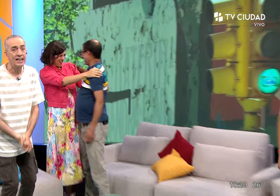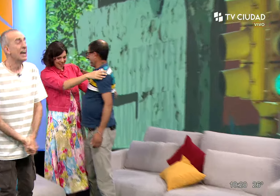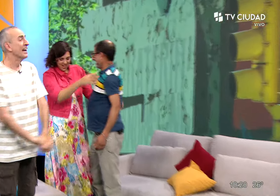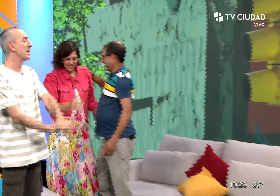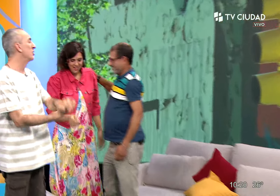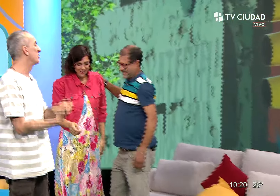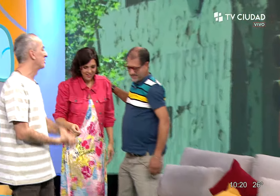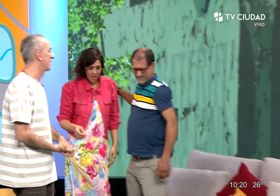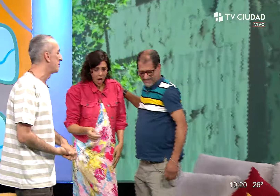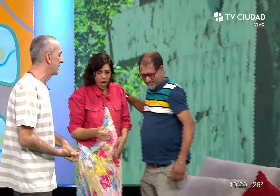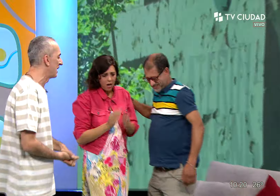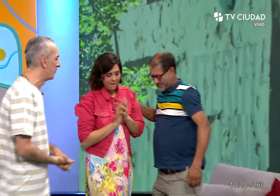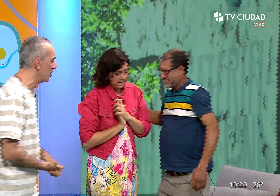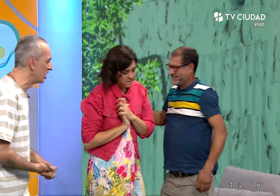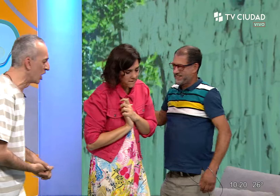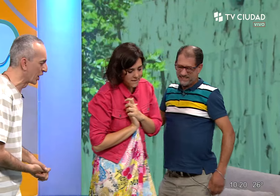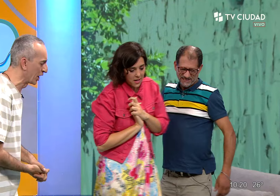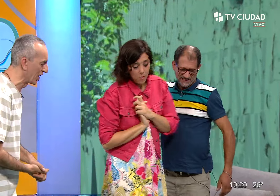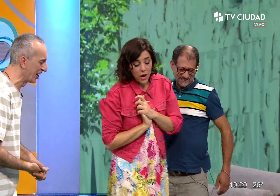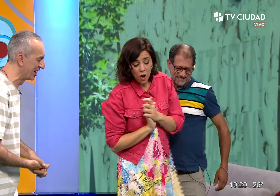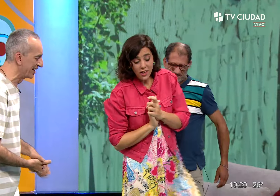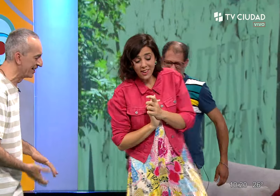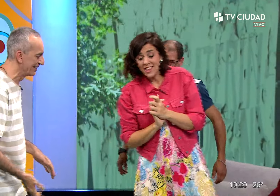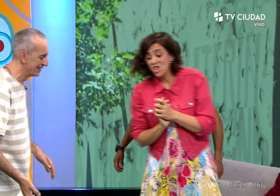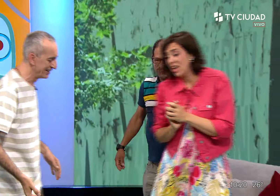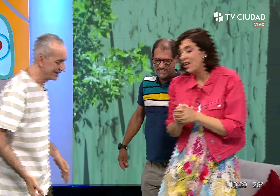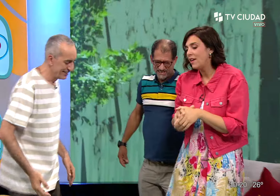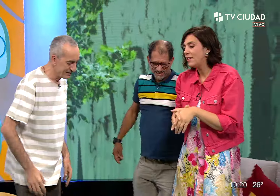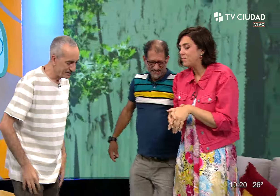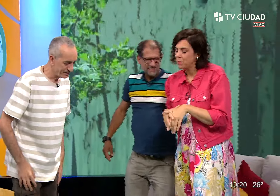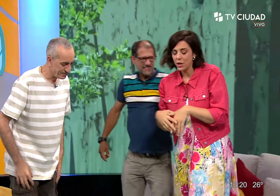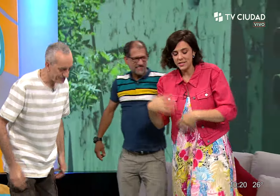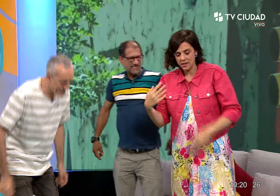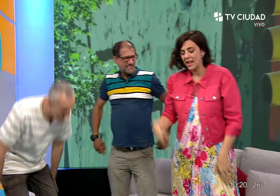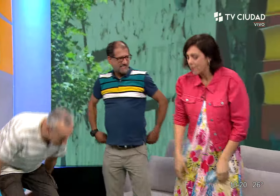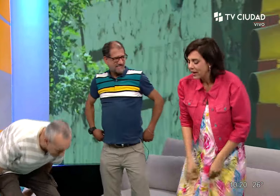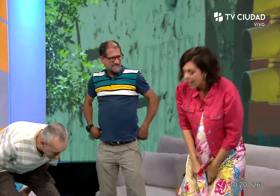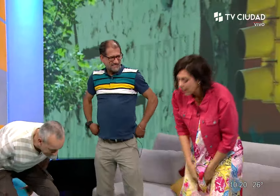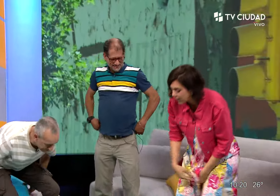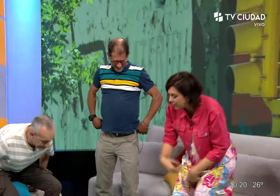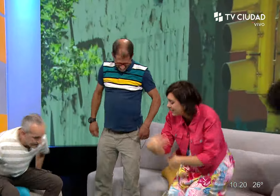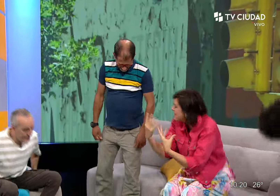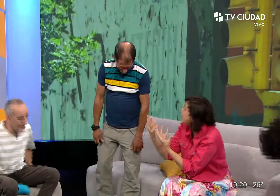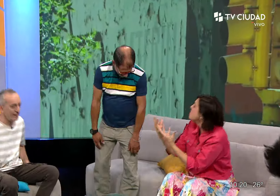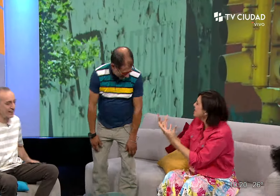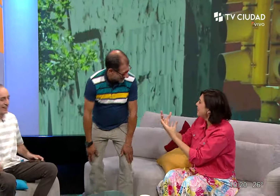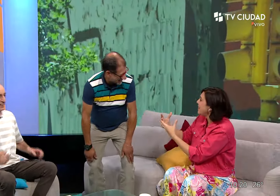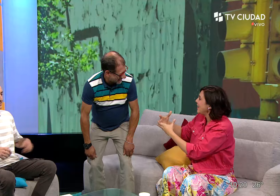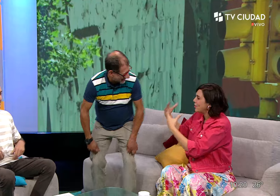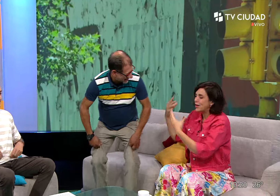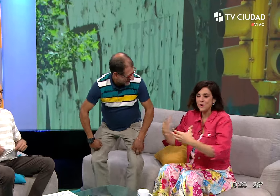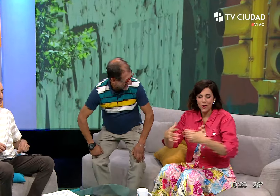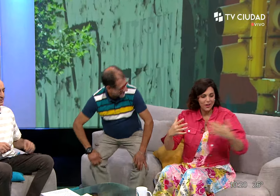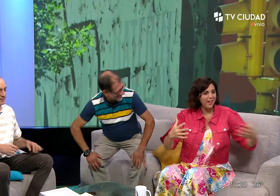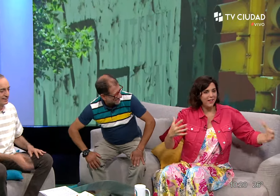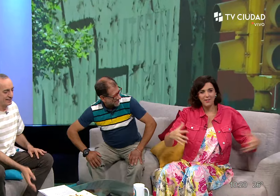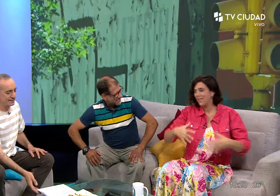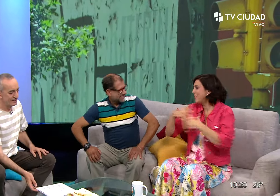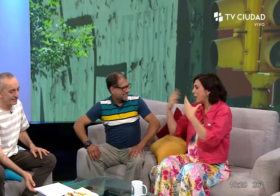gracias. Que condujo nuestra compañera Flor. Bueno, y Guille, vos decís, es verdad, técnicamente, en los